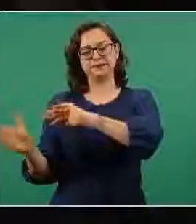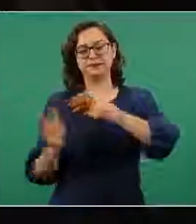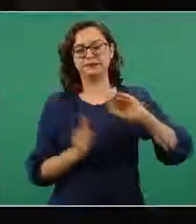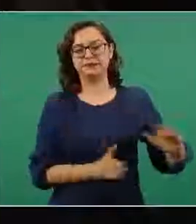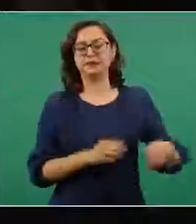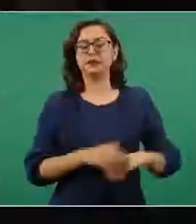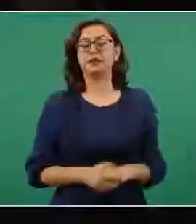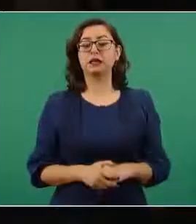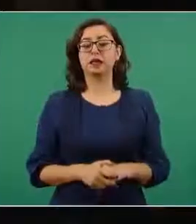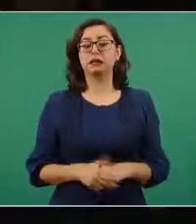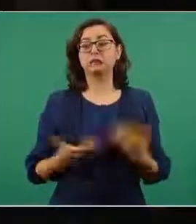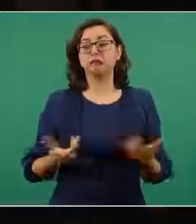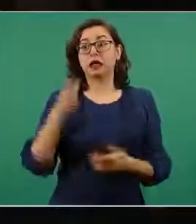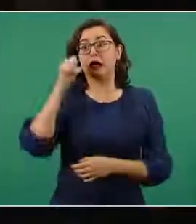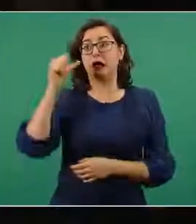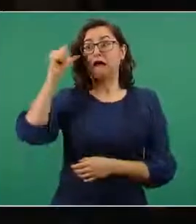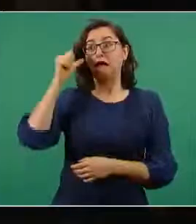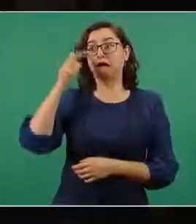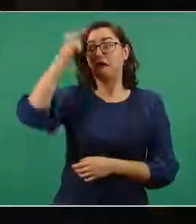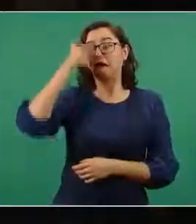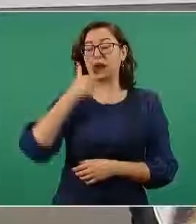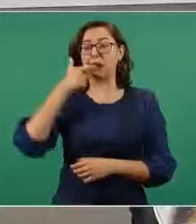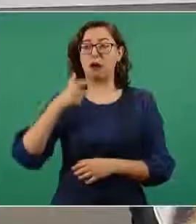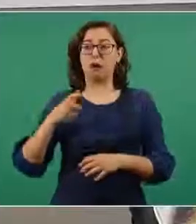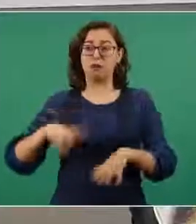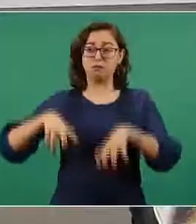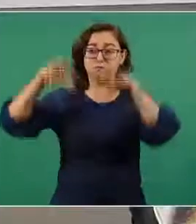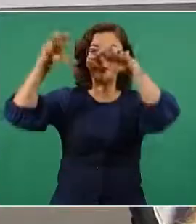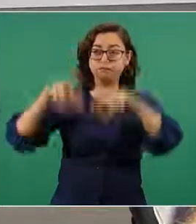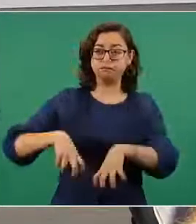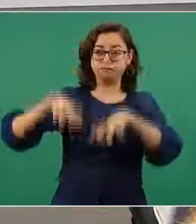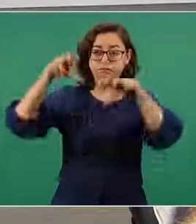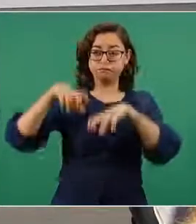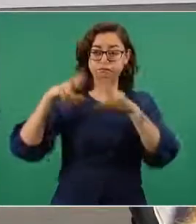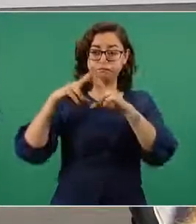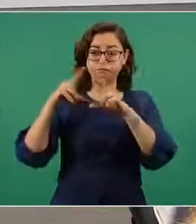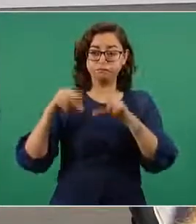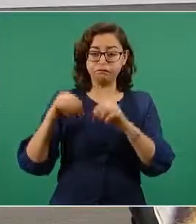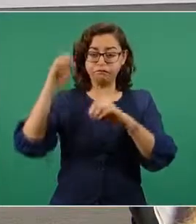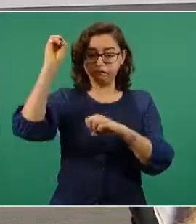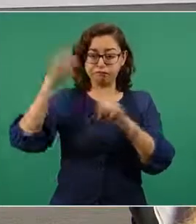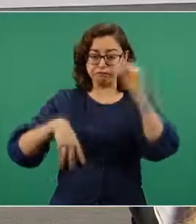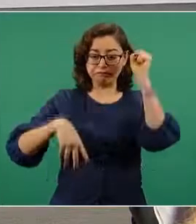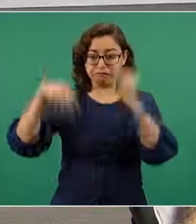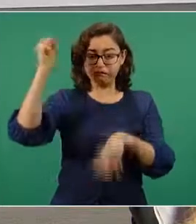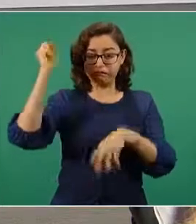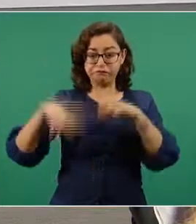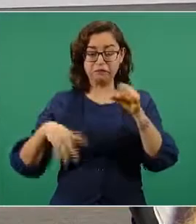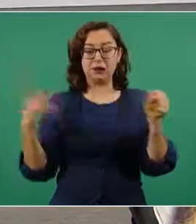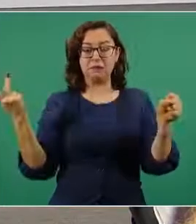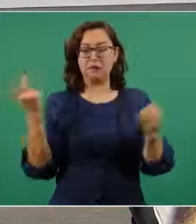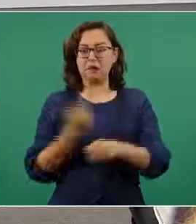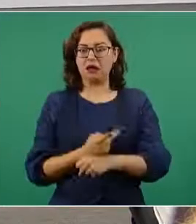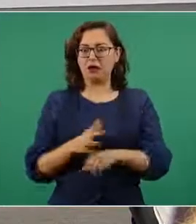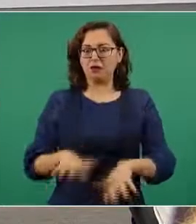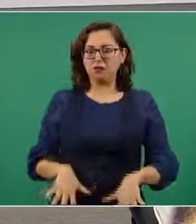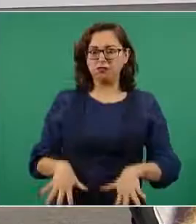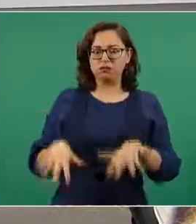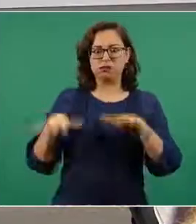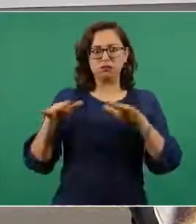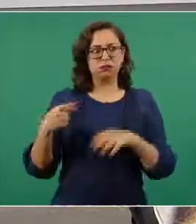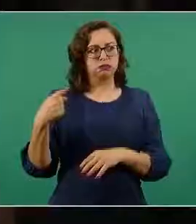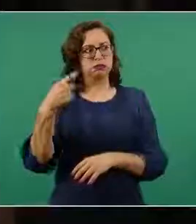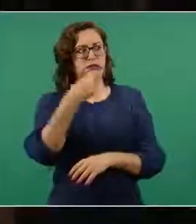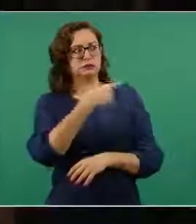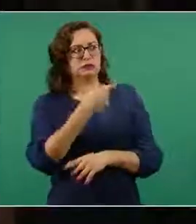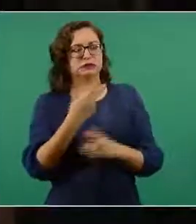anoche, pues hubo daños ahí en centros arqueológicos aquí en el centro histórico. ¿Cómo le fue